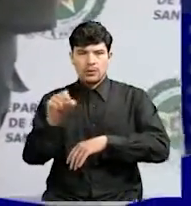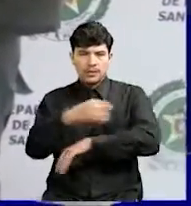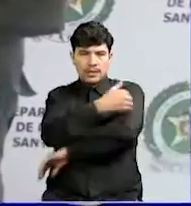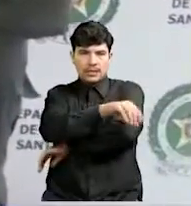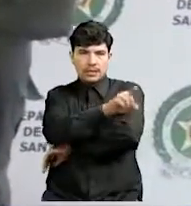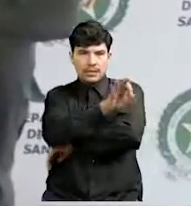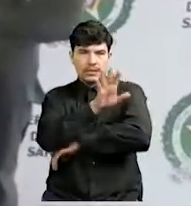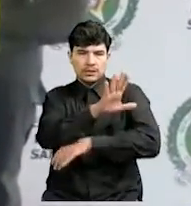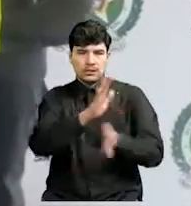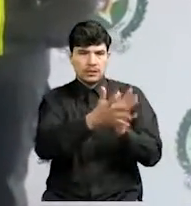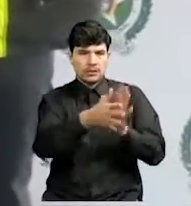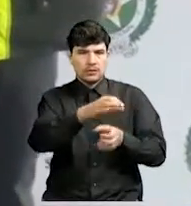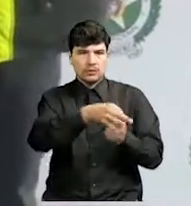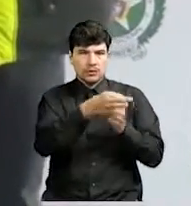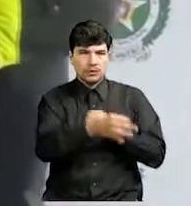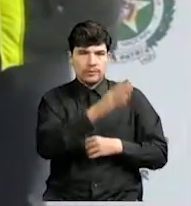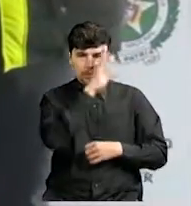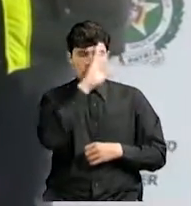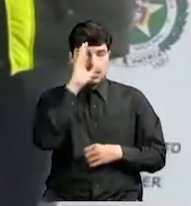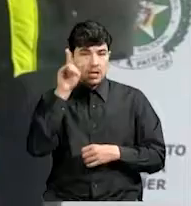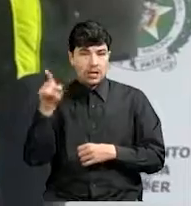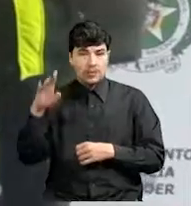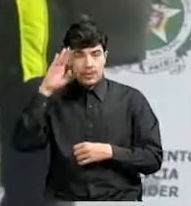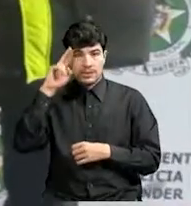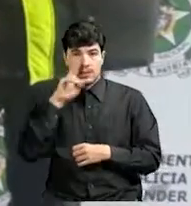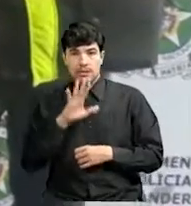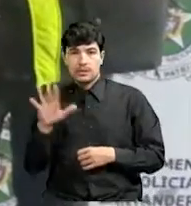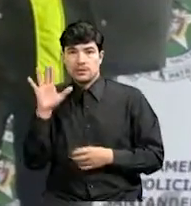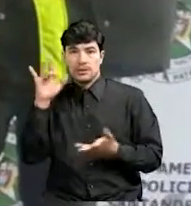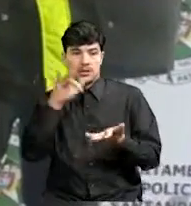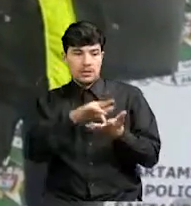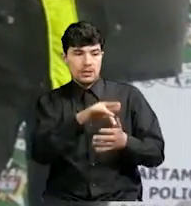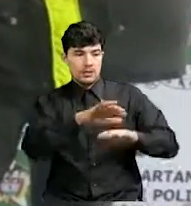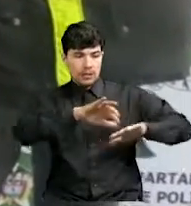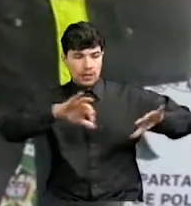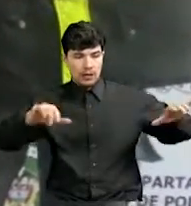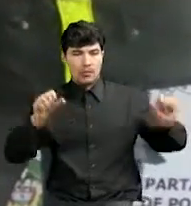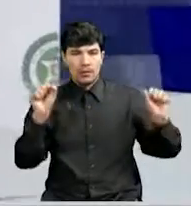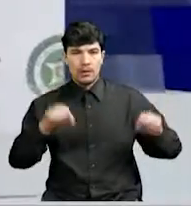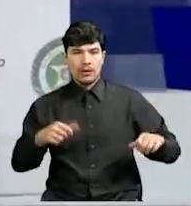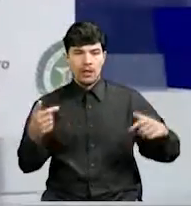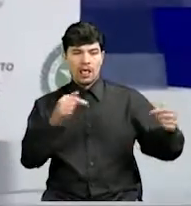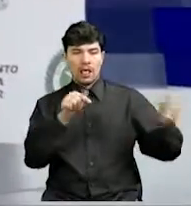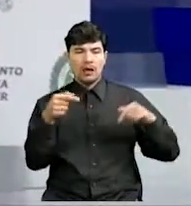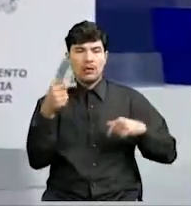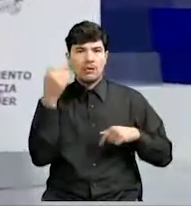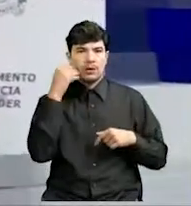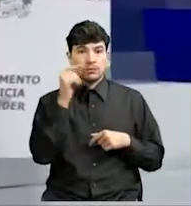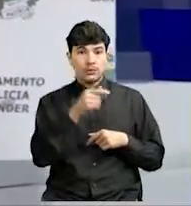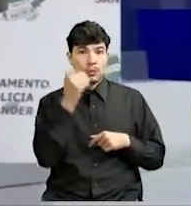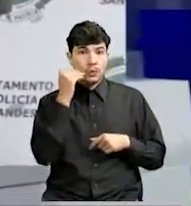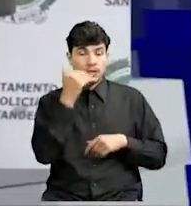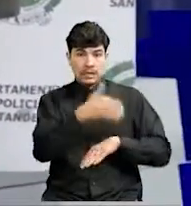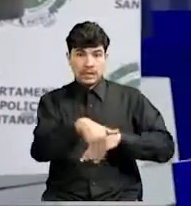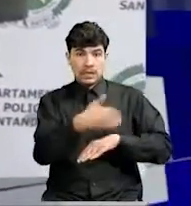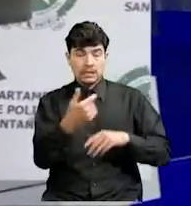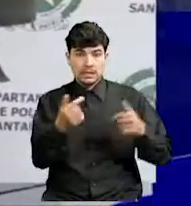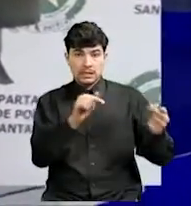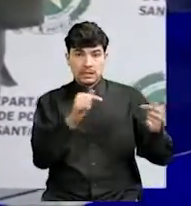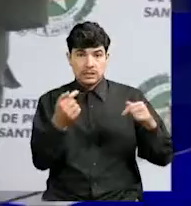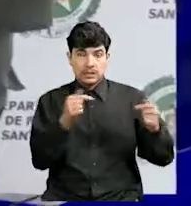Gil. Allí, los uniformados tuvieron que intervenir para separarlas en el momento en que se agredían